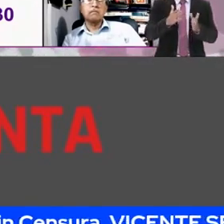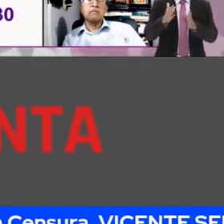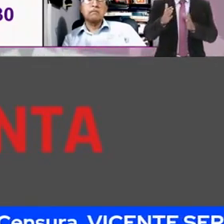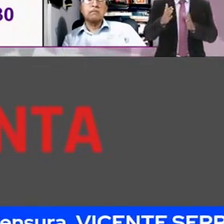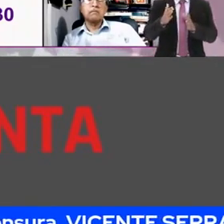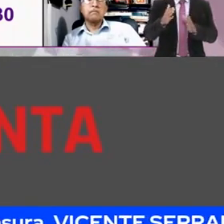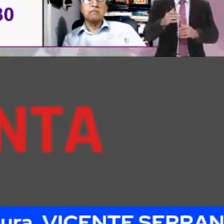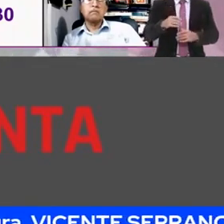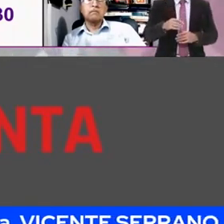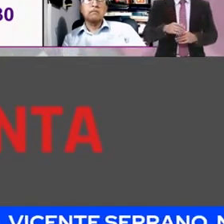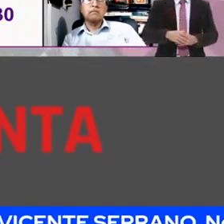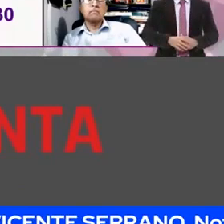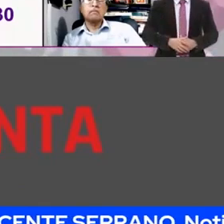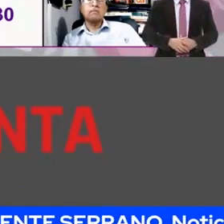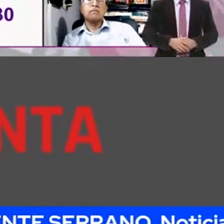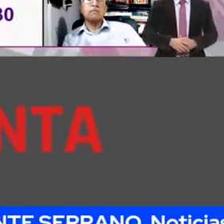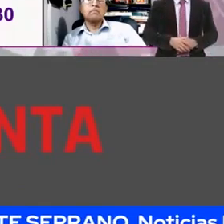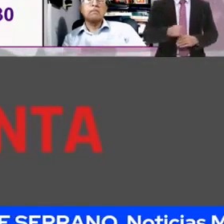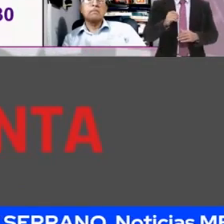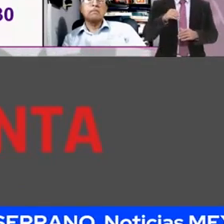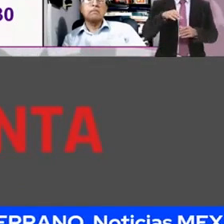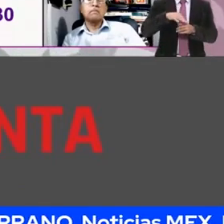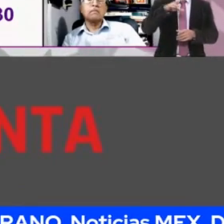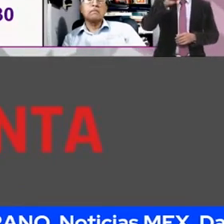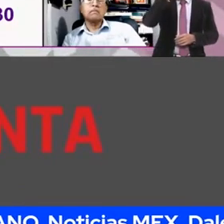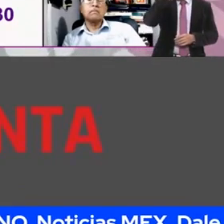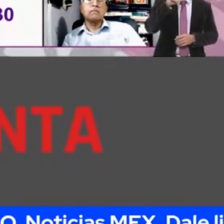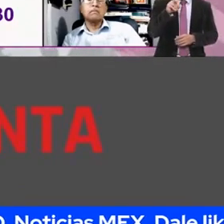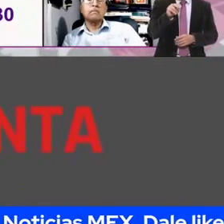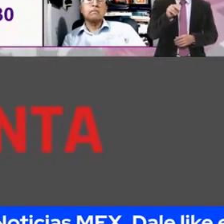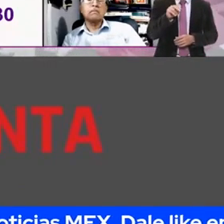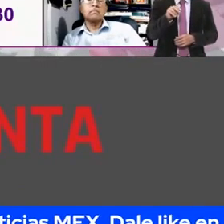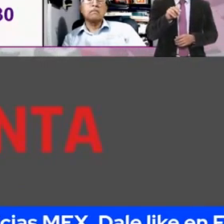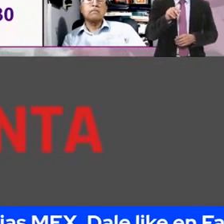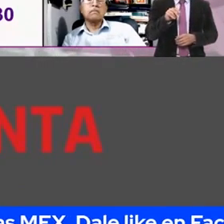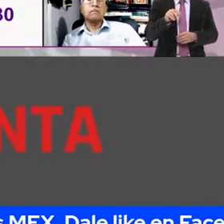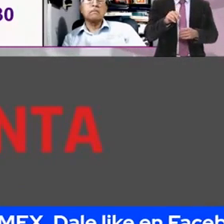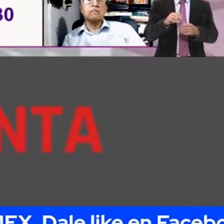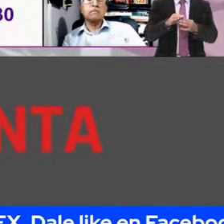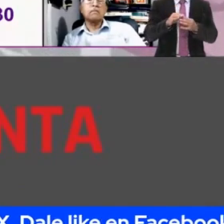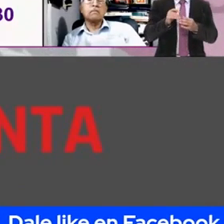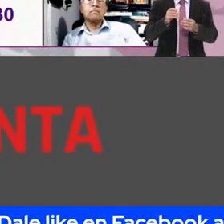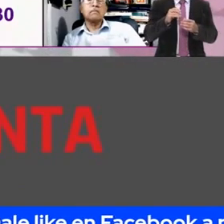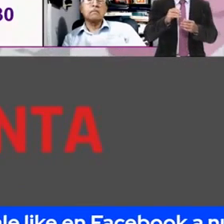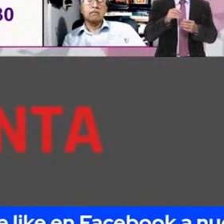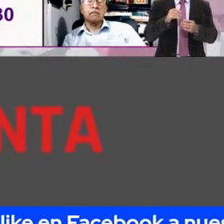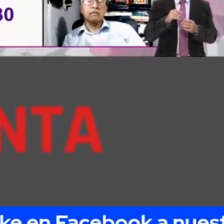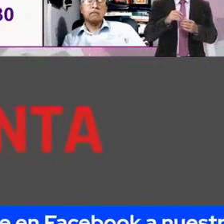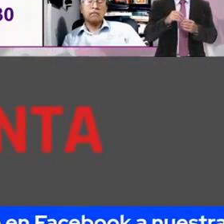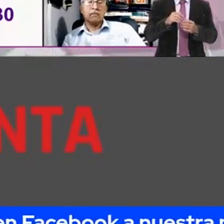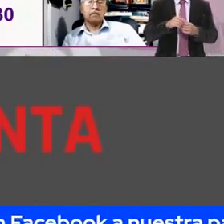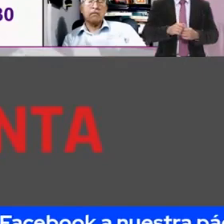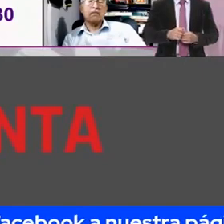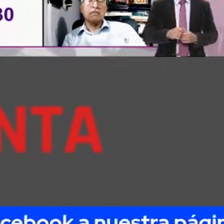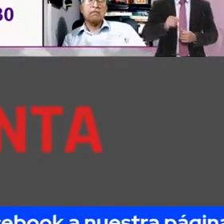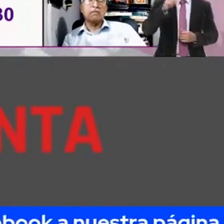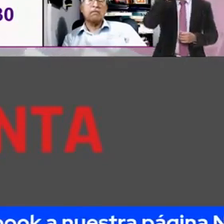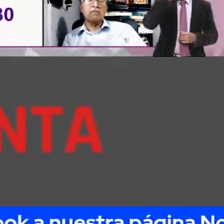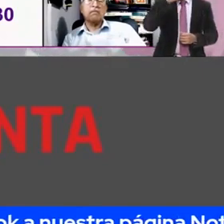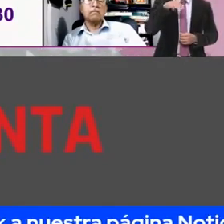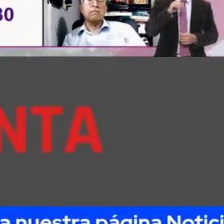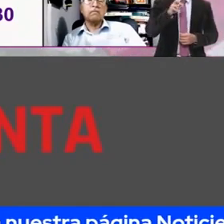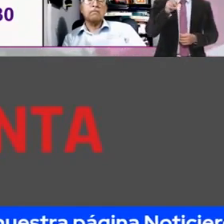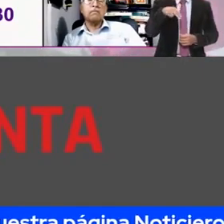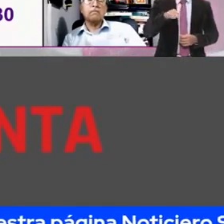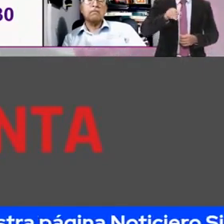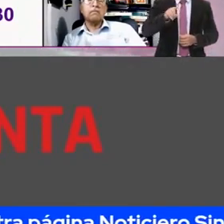el diputado representante suplente de Morena ante el Instituto Nacional Electoral. Desde el